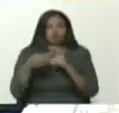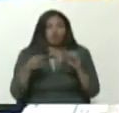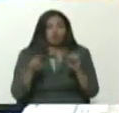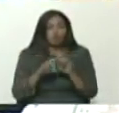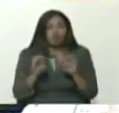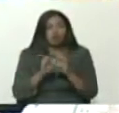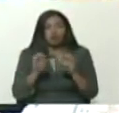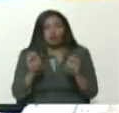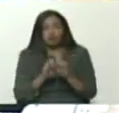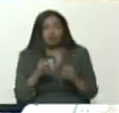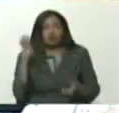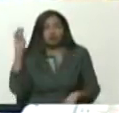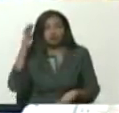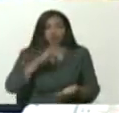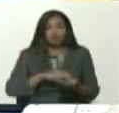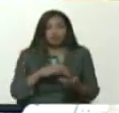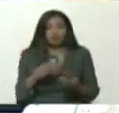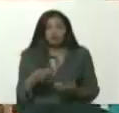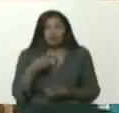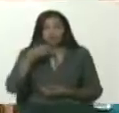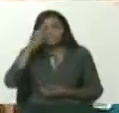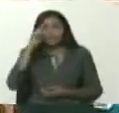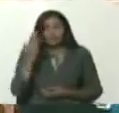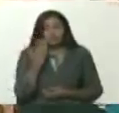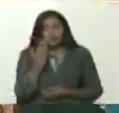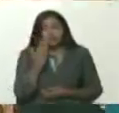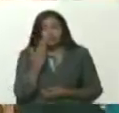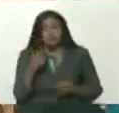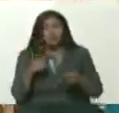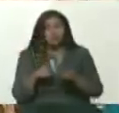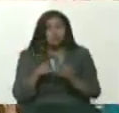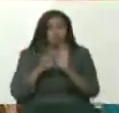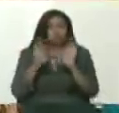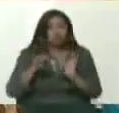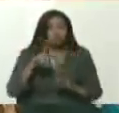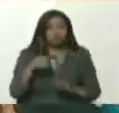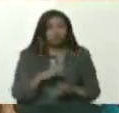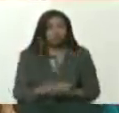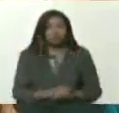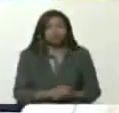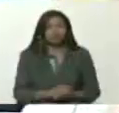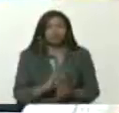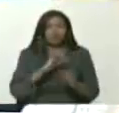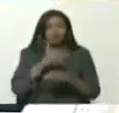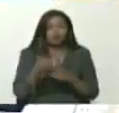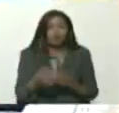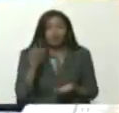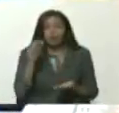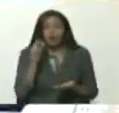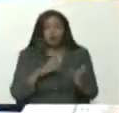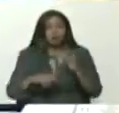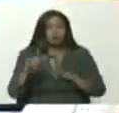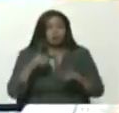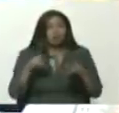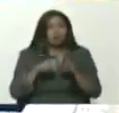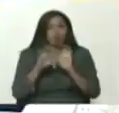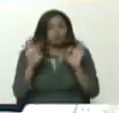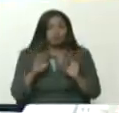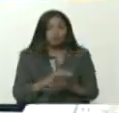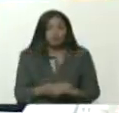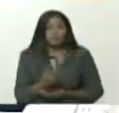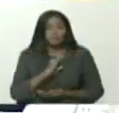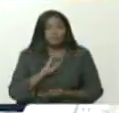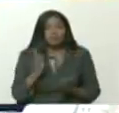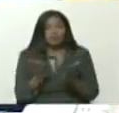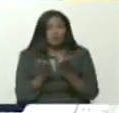educadores de Aragua, con los padres, madres, representantes. En el programa Una Gota de Amor para mi escuela